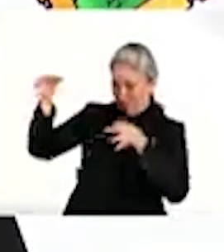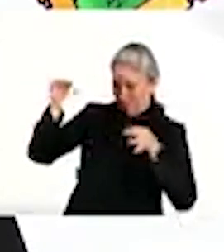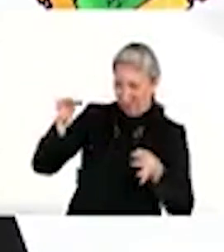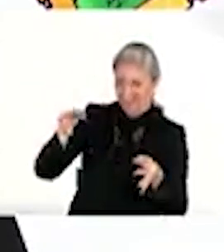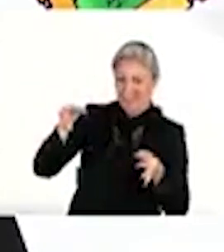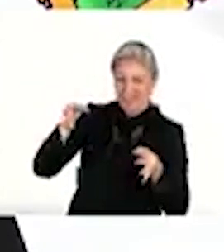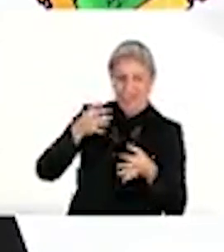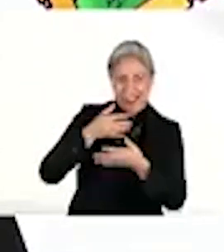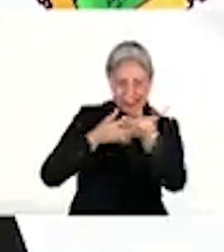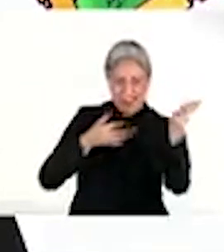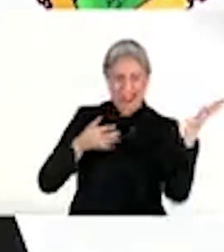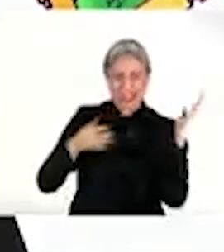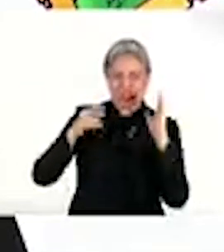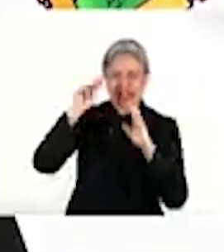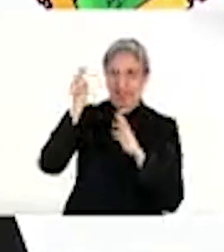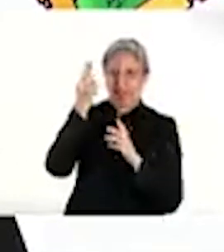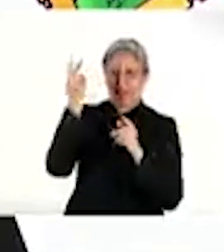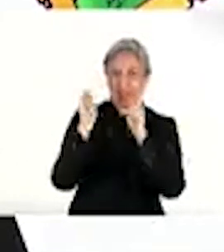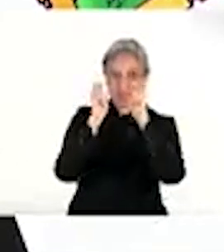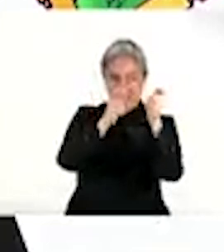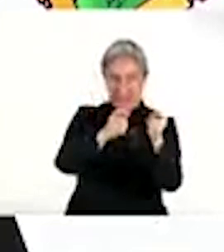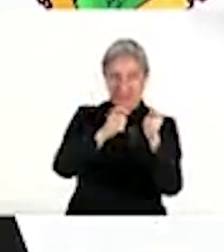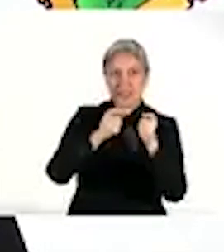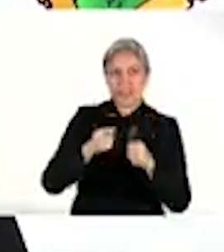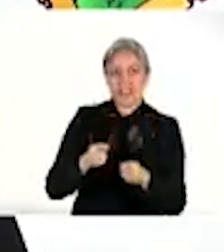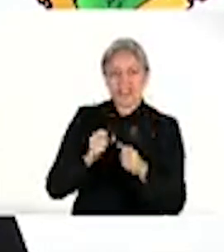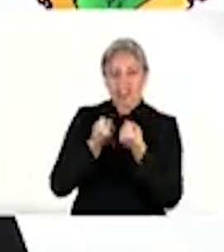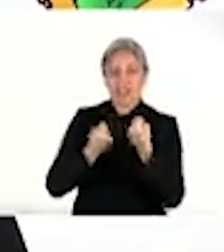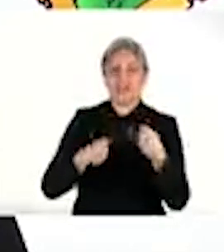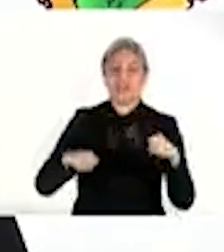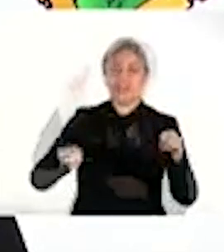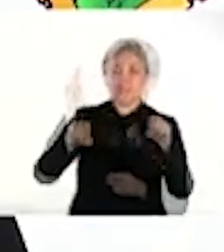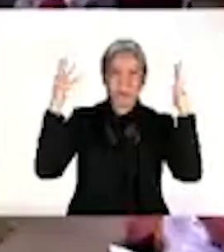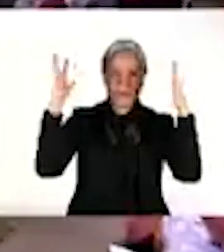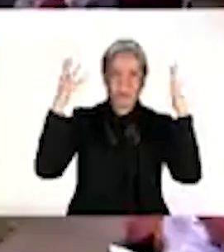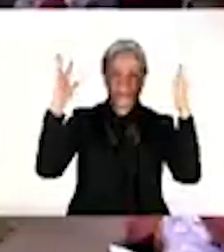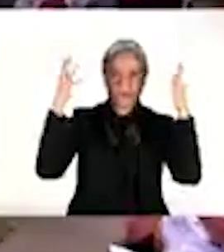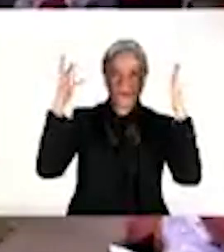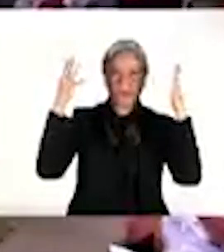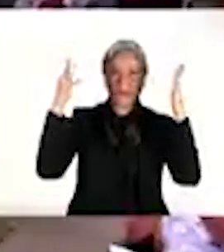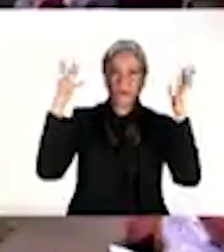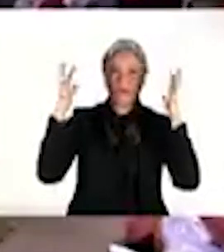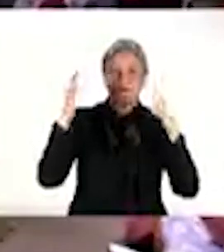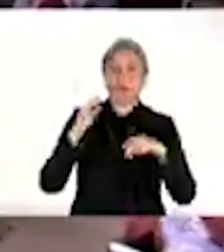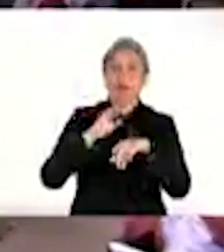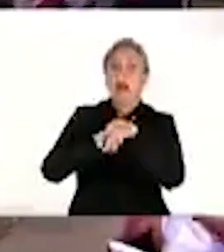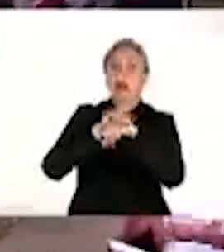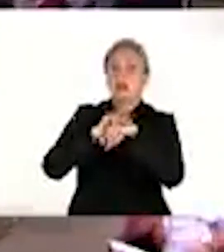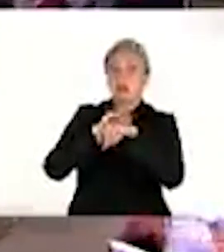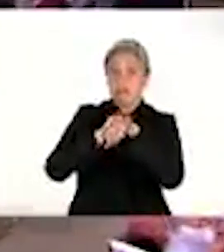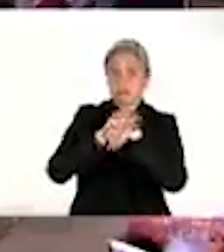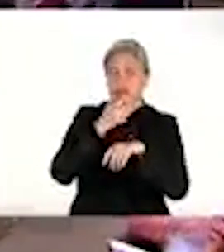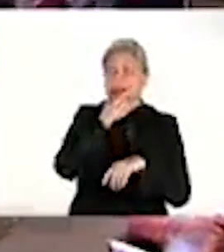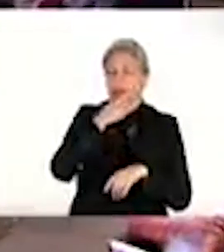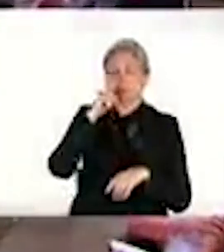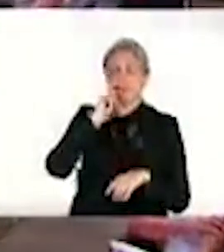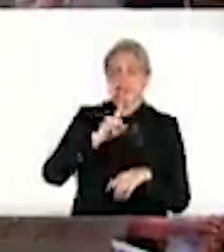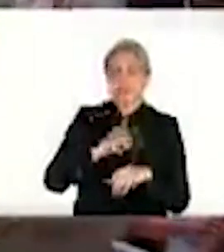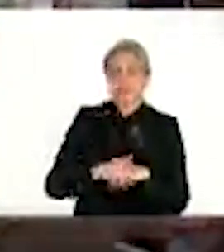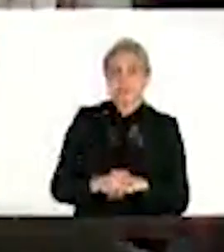comunidad académica y en general a la sociedad tamaulipeca. Amigas y amigos,